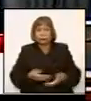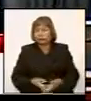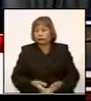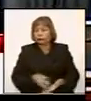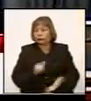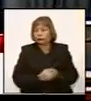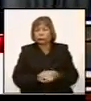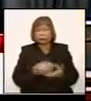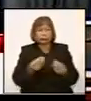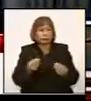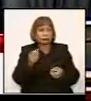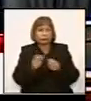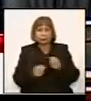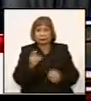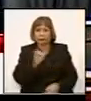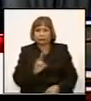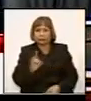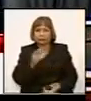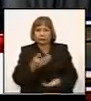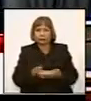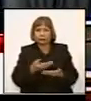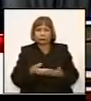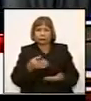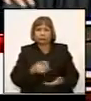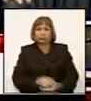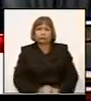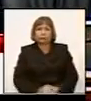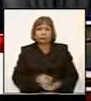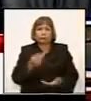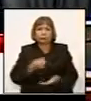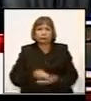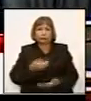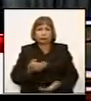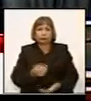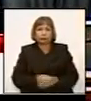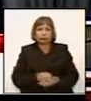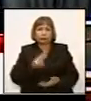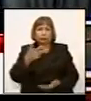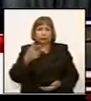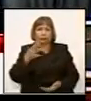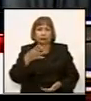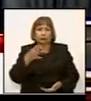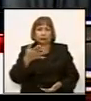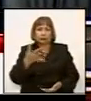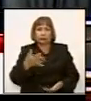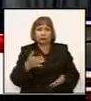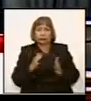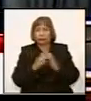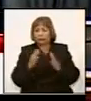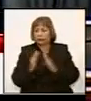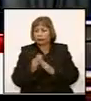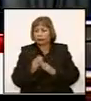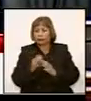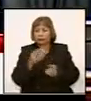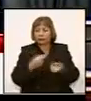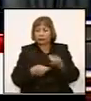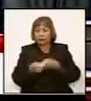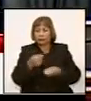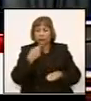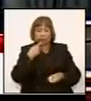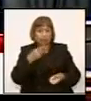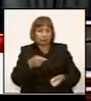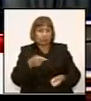que muchos ciudadanos utilicen sus recursos para comprar una segunda, tercera, cuarta vivienda y que se convierta en un negocio. Y